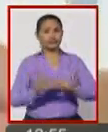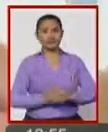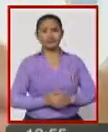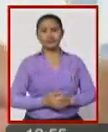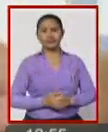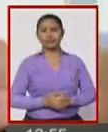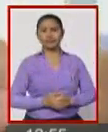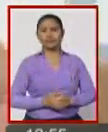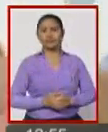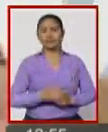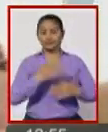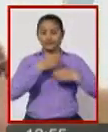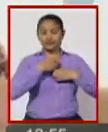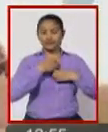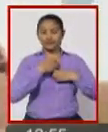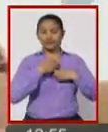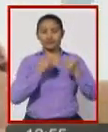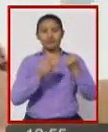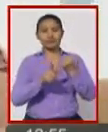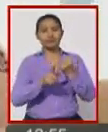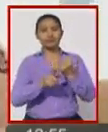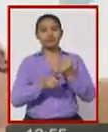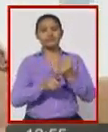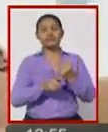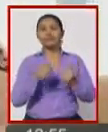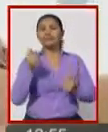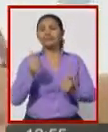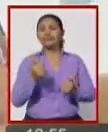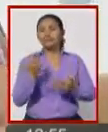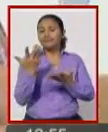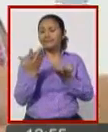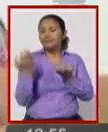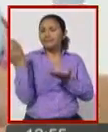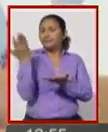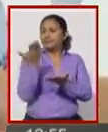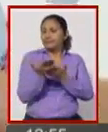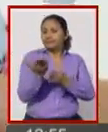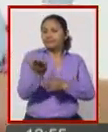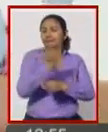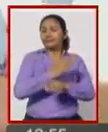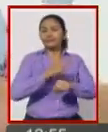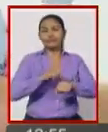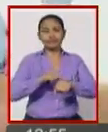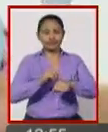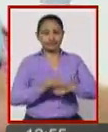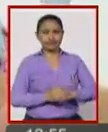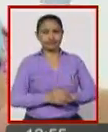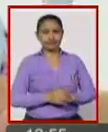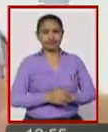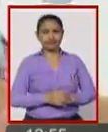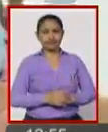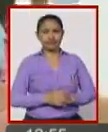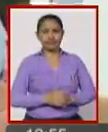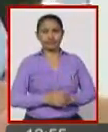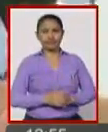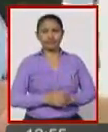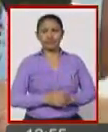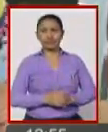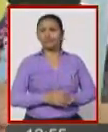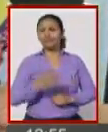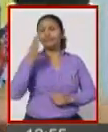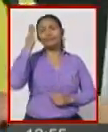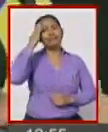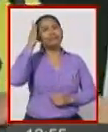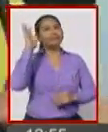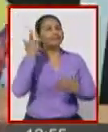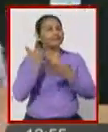Y esas son las molestias de los dirigentes. ¿Cuál será su afán de traernos antes de tiempo también? O sea, eso es, ¿sabe